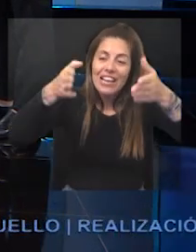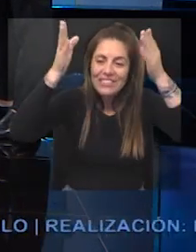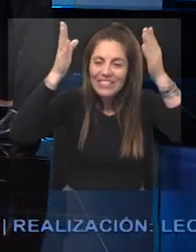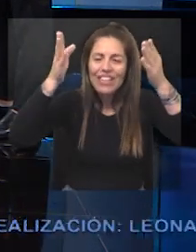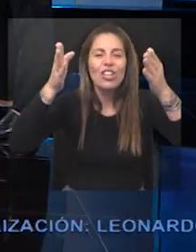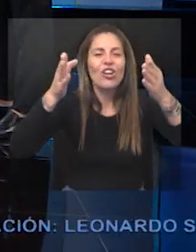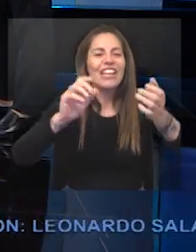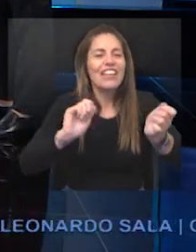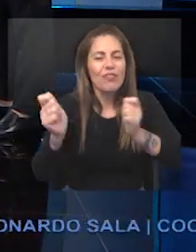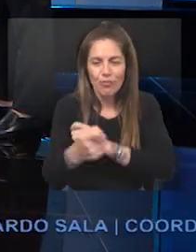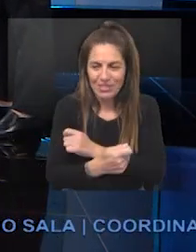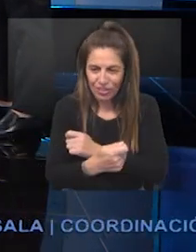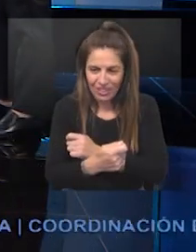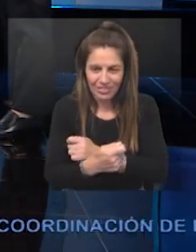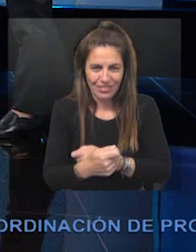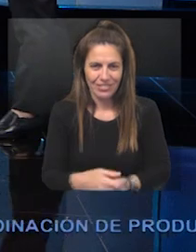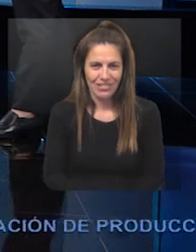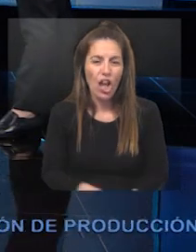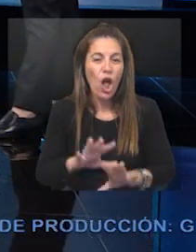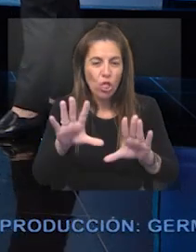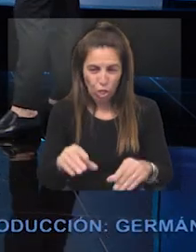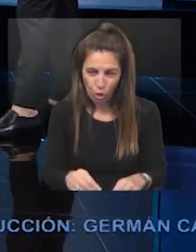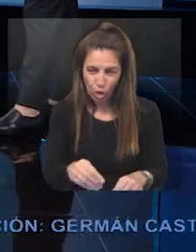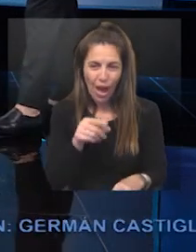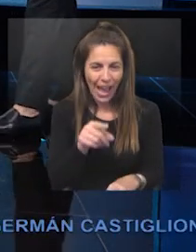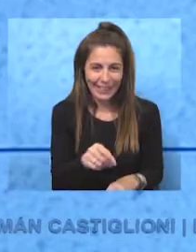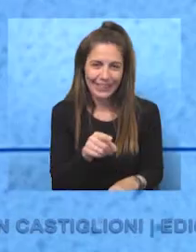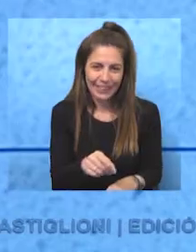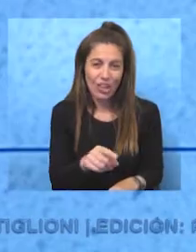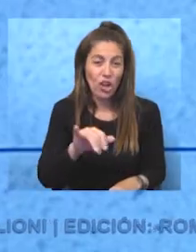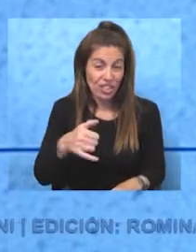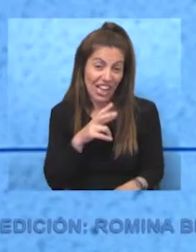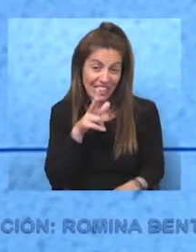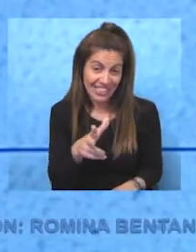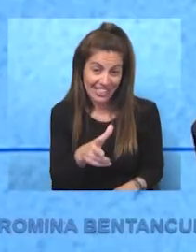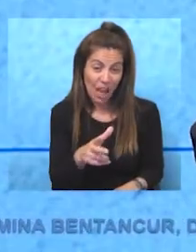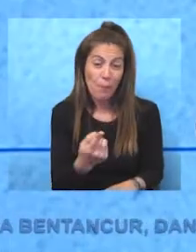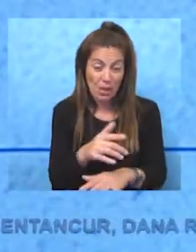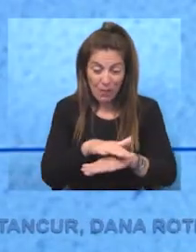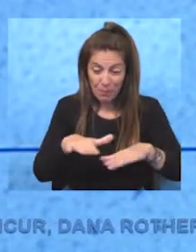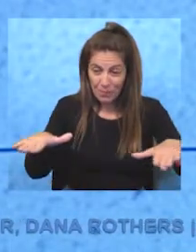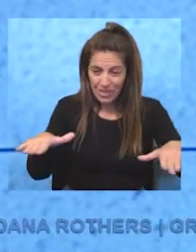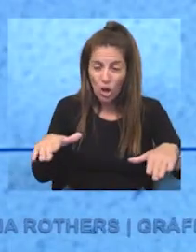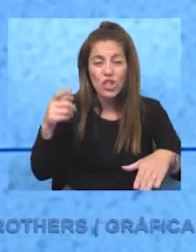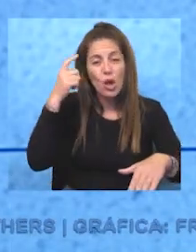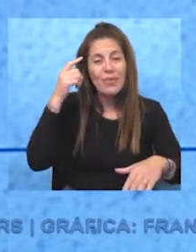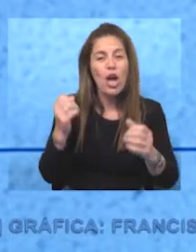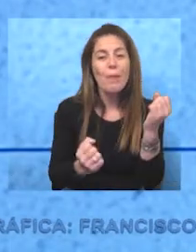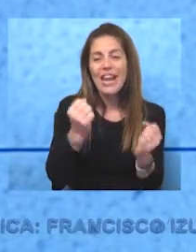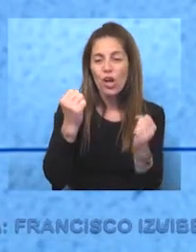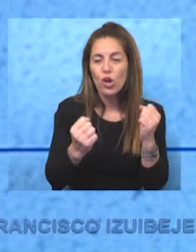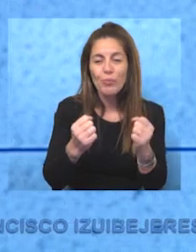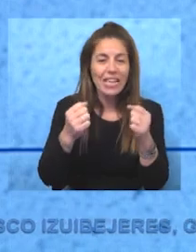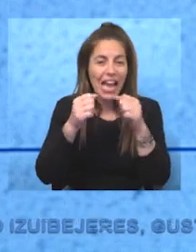las transformaciones eh todo es y ahí va a pasar lo que yo le decía el primer piso de la transformación es que Ellos pensaban para economía y